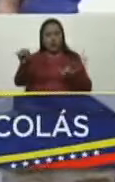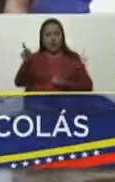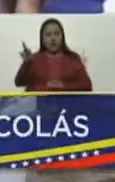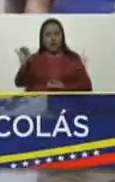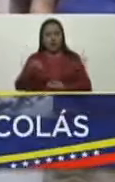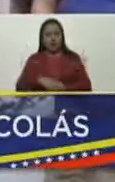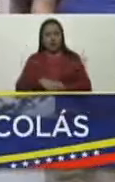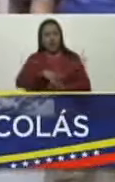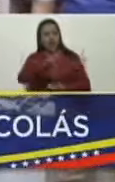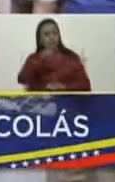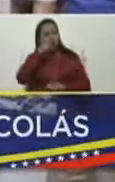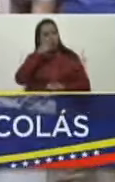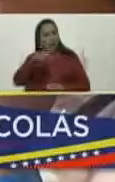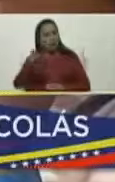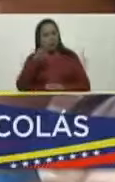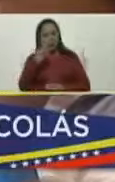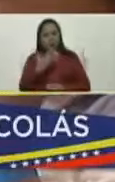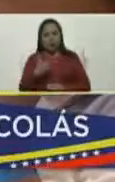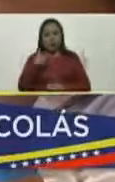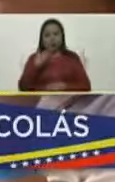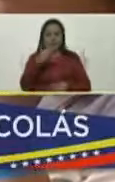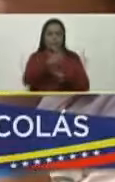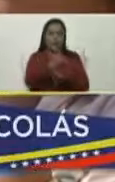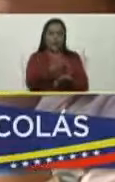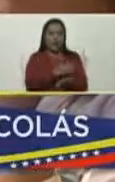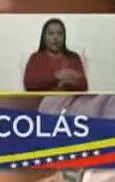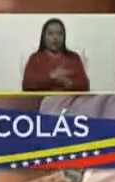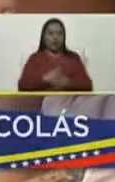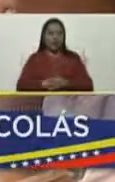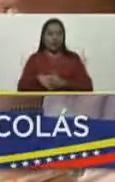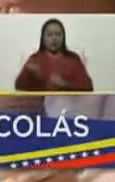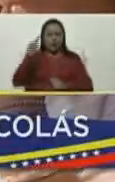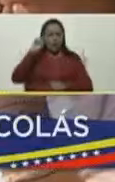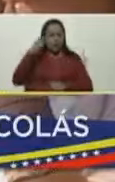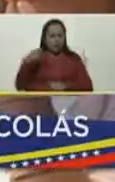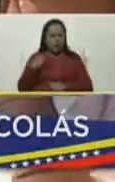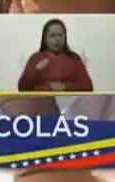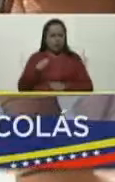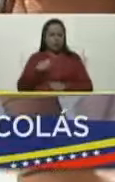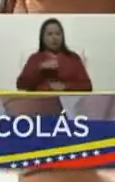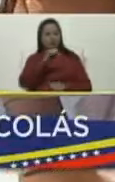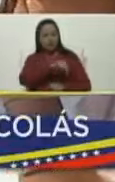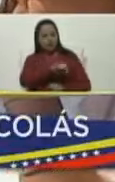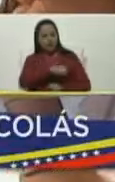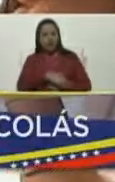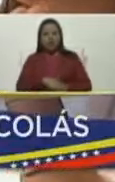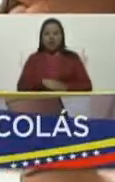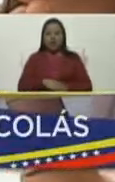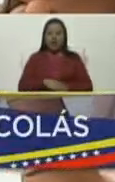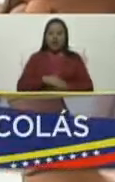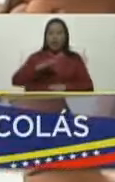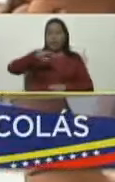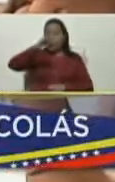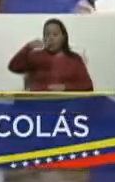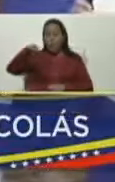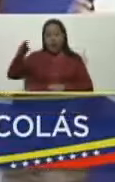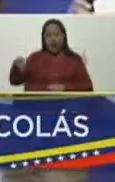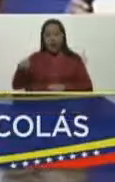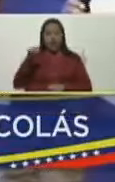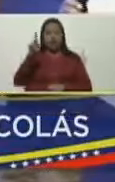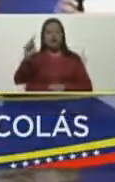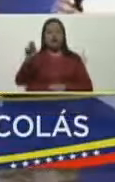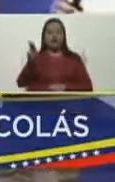hermosos. Yo estuve por allá hace poco. Sí, ¿se acuerda de hermoso, mí? ¿No? Hermoso. Sí. Los Valles del Tuy tienen mucha historia y es muy hermoso y